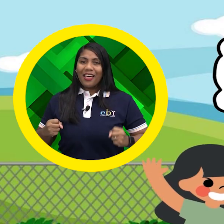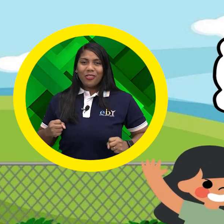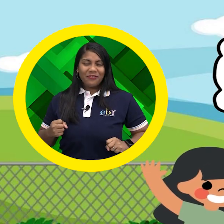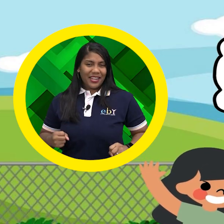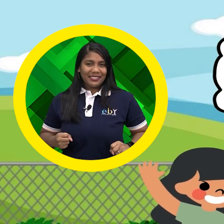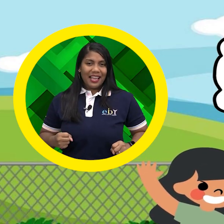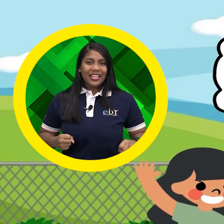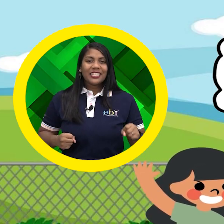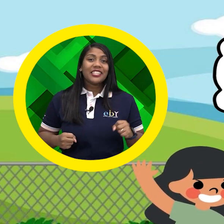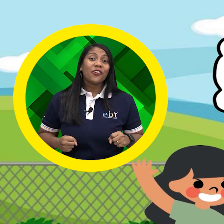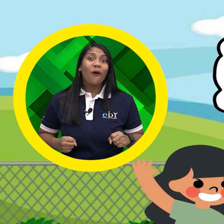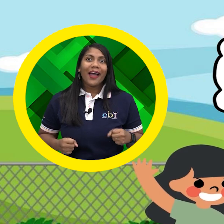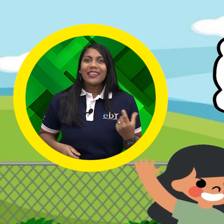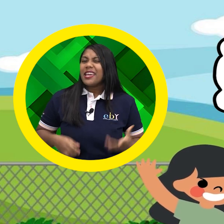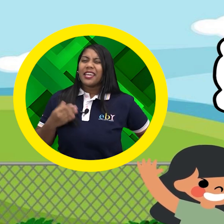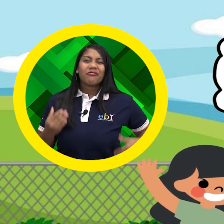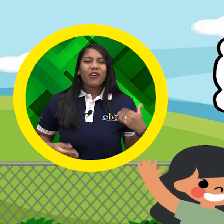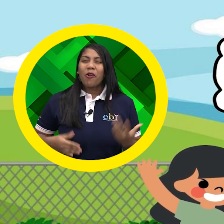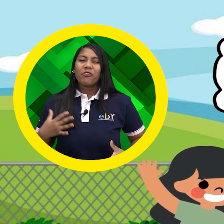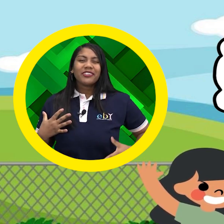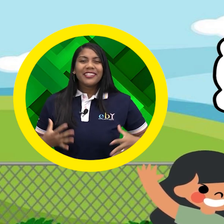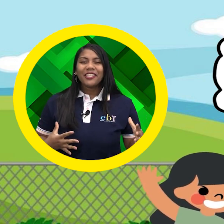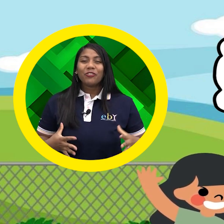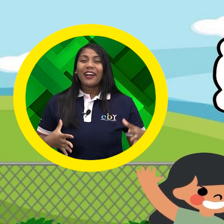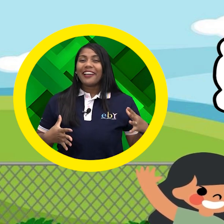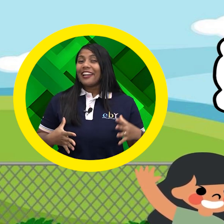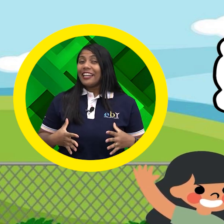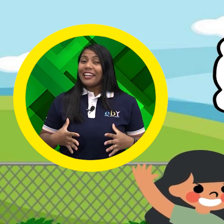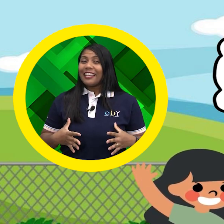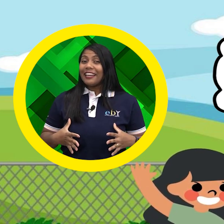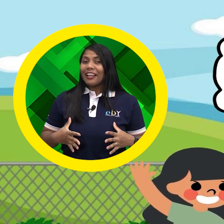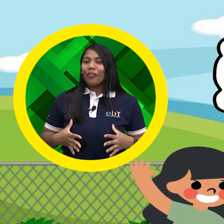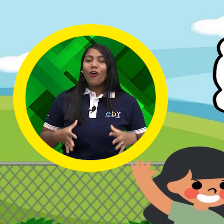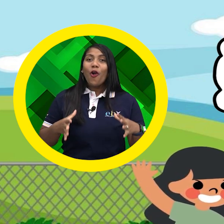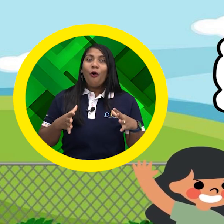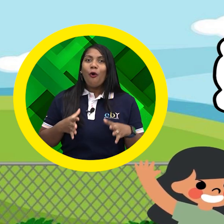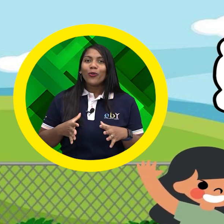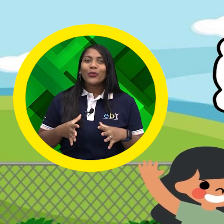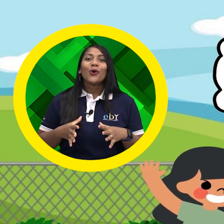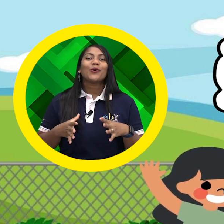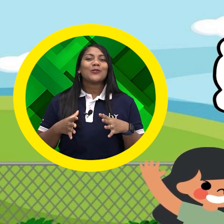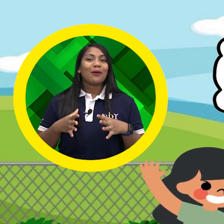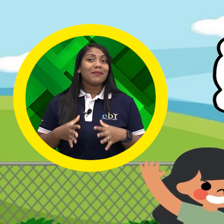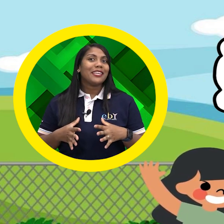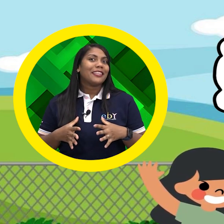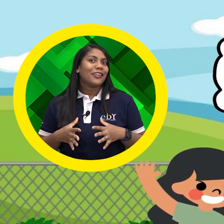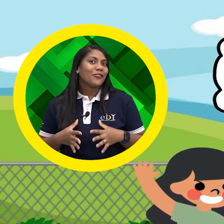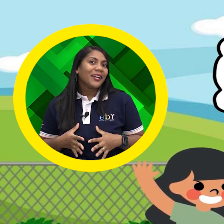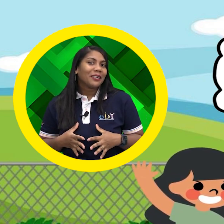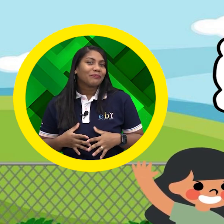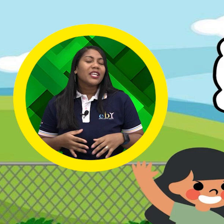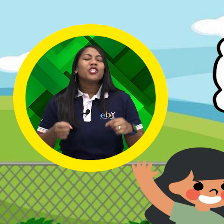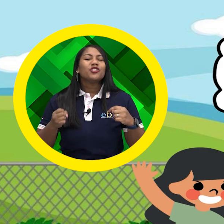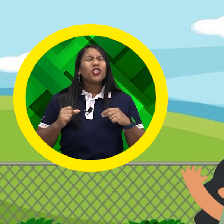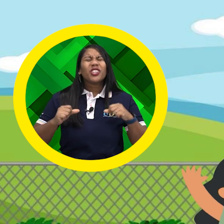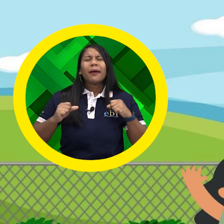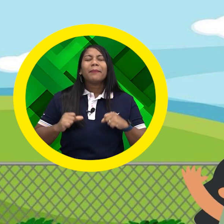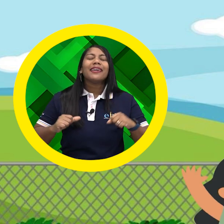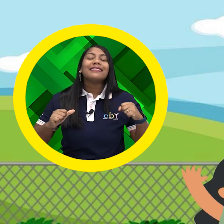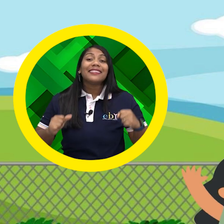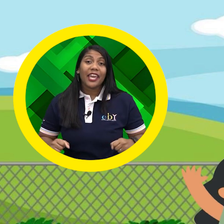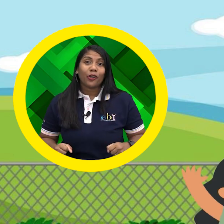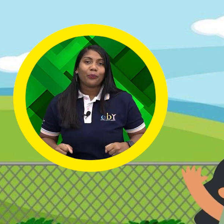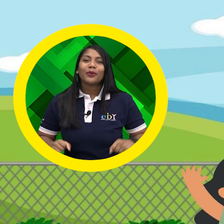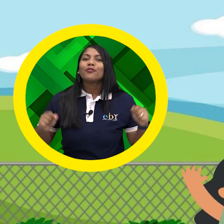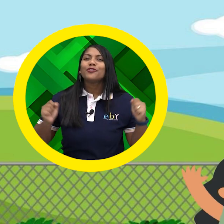el helado de fresa dijo Ani que fue corriendo a agarrar el helado junto con su amiguita Johana Yo